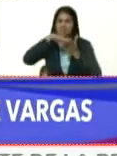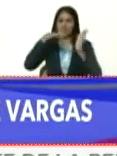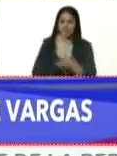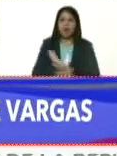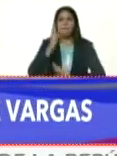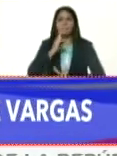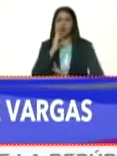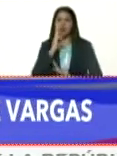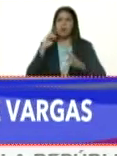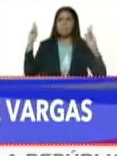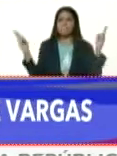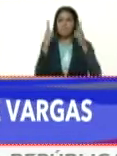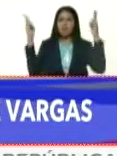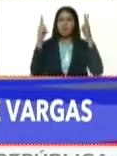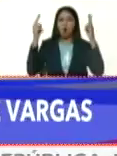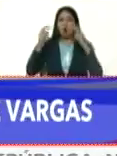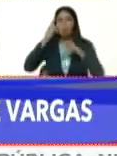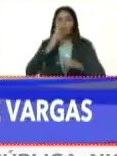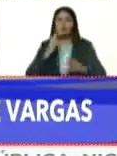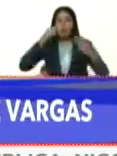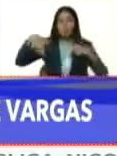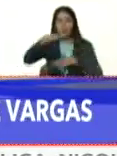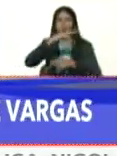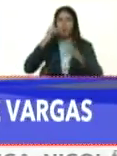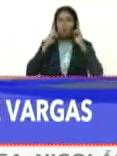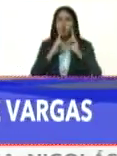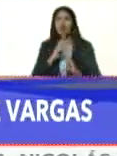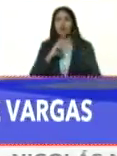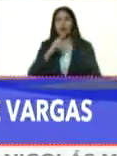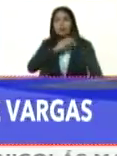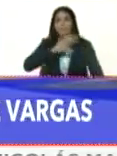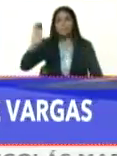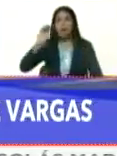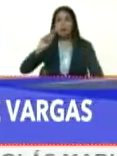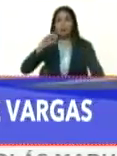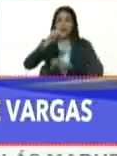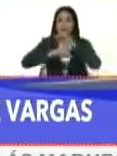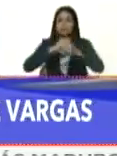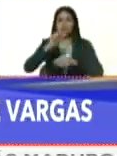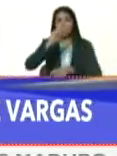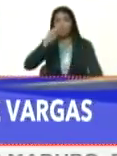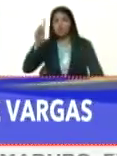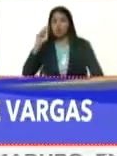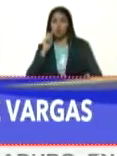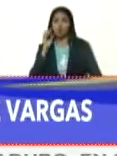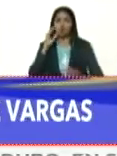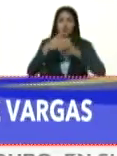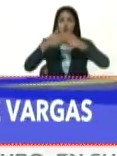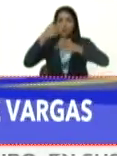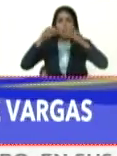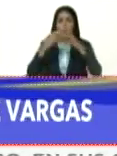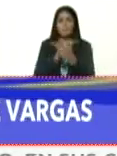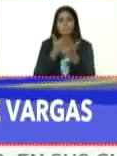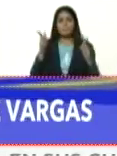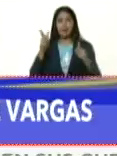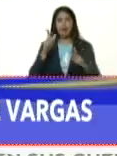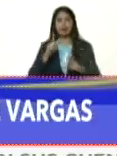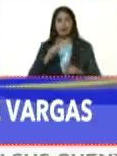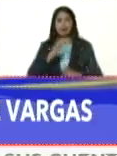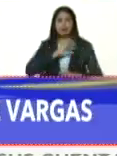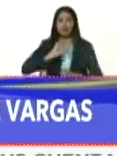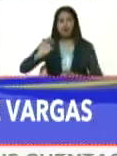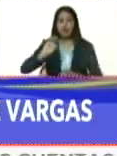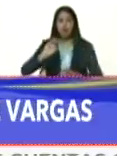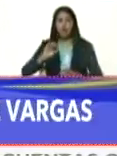Bolívar vivo, Bolívar pueblo, Bolívar patria, en el siglo XXI construyendo una patria grande, libre, soberana,